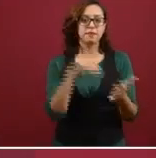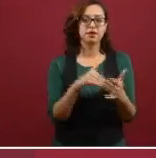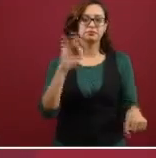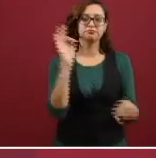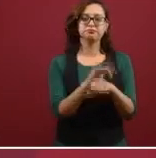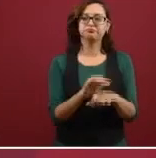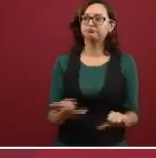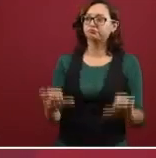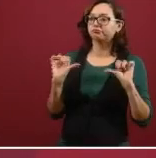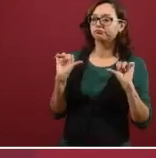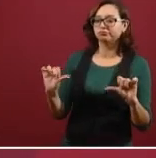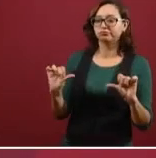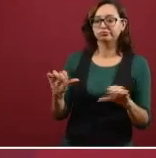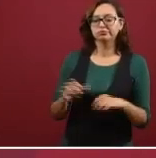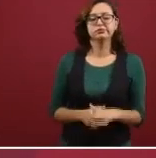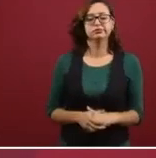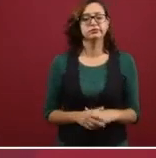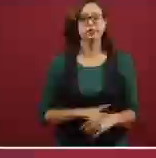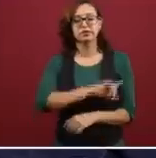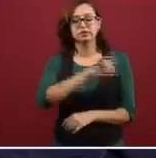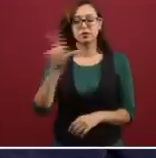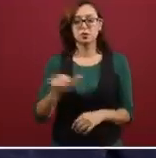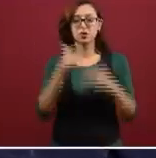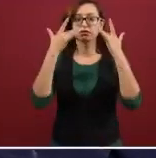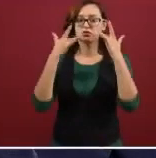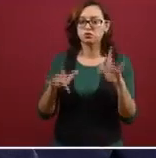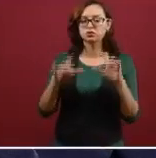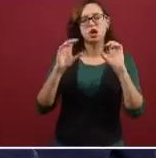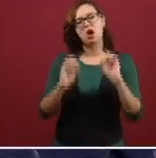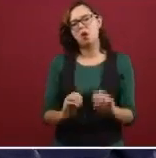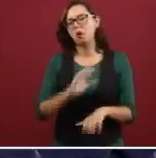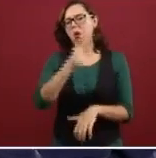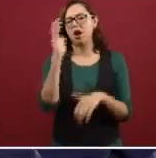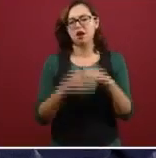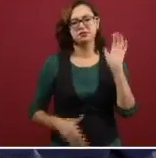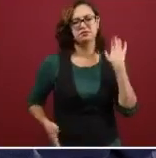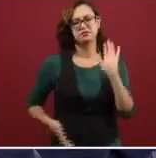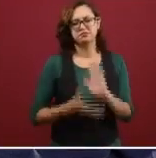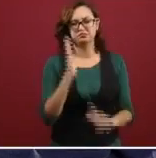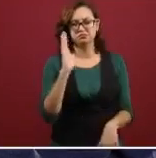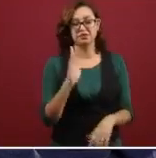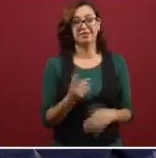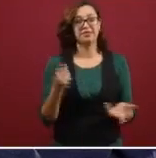Y cuando se iban, y esto incluye a altas